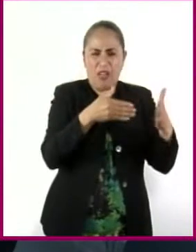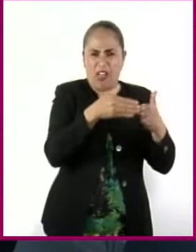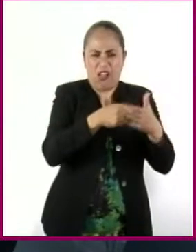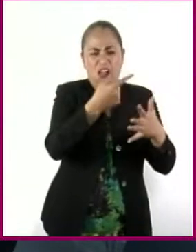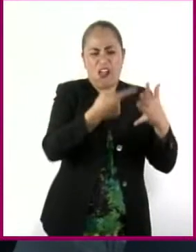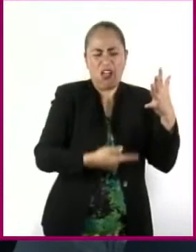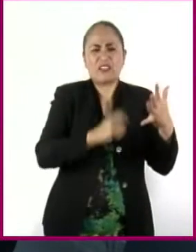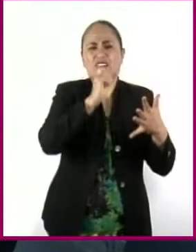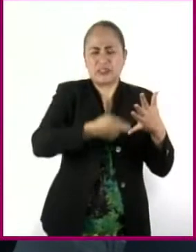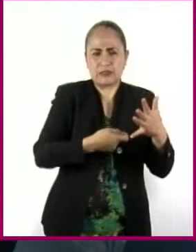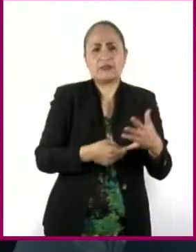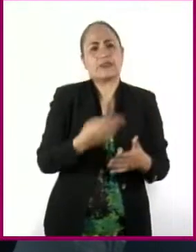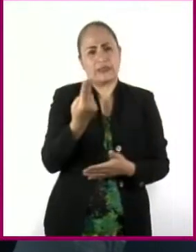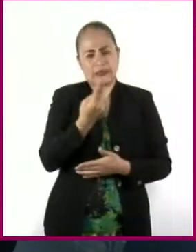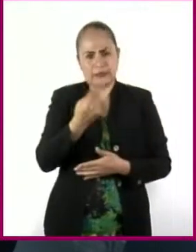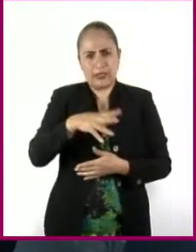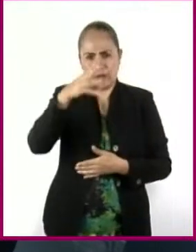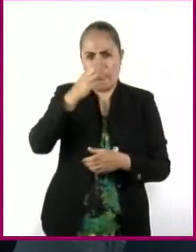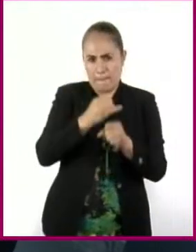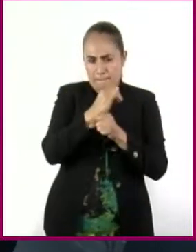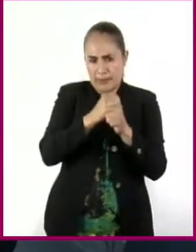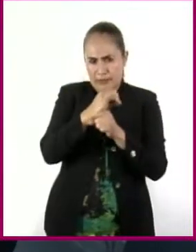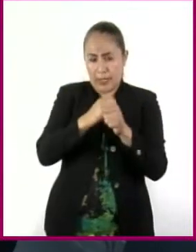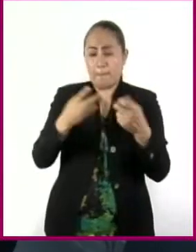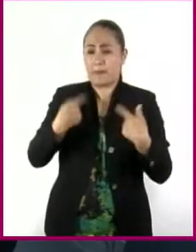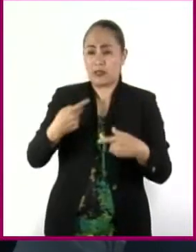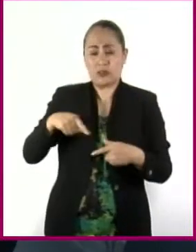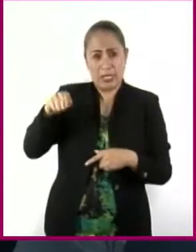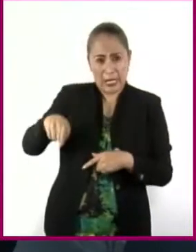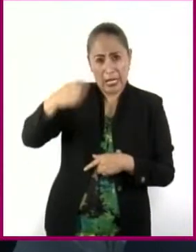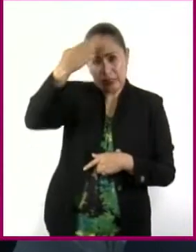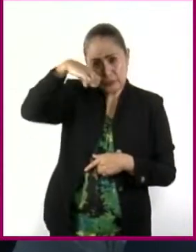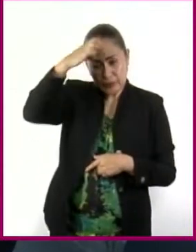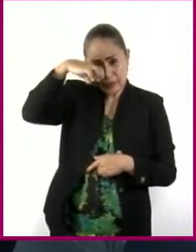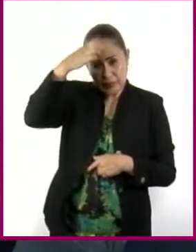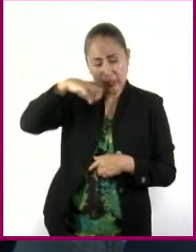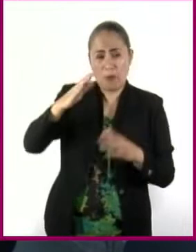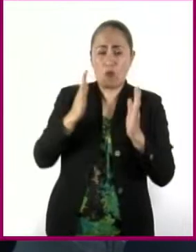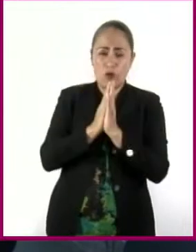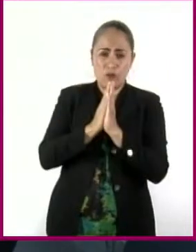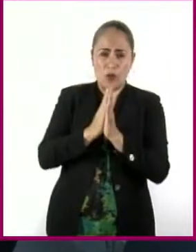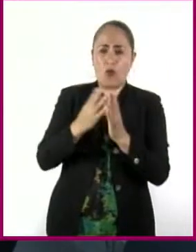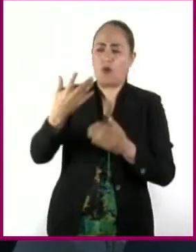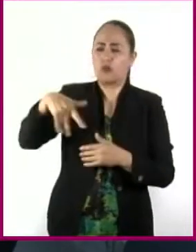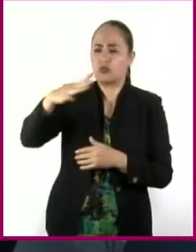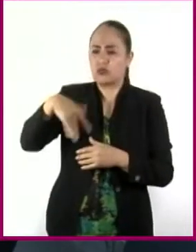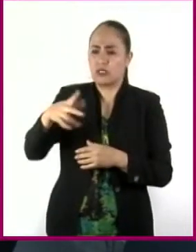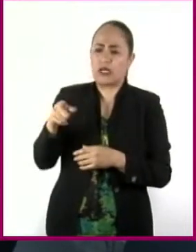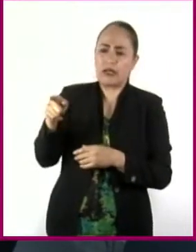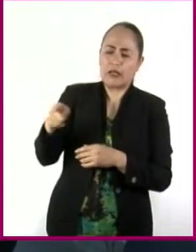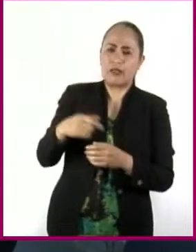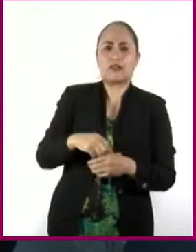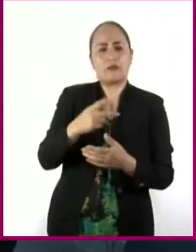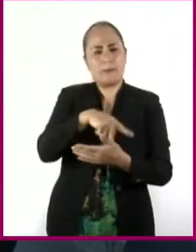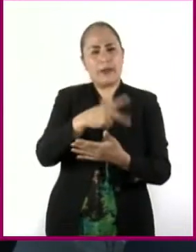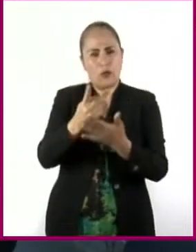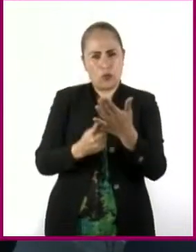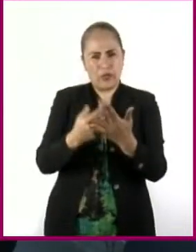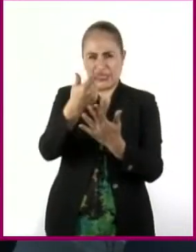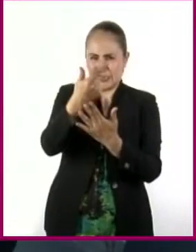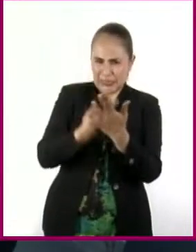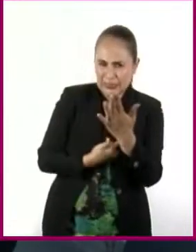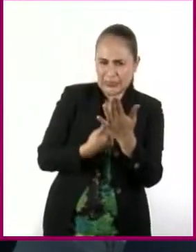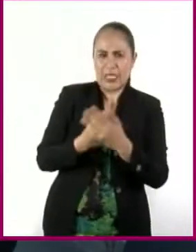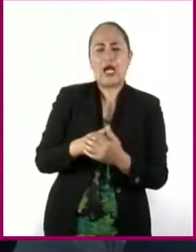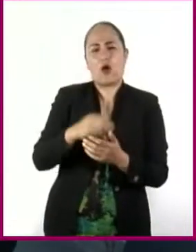que necesitamos la opinión de un experto, así que busquen a alguna persona para la entrevista. Hagan una lista de preguntas para conocer